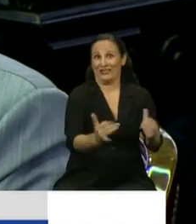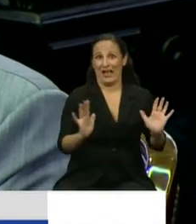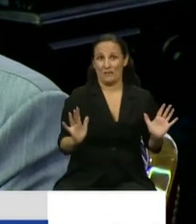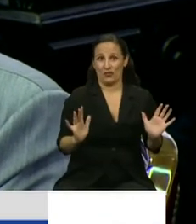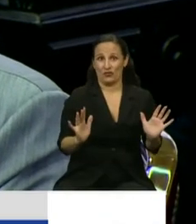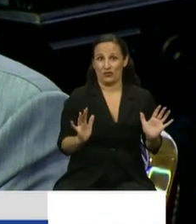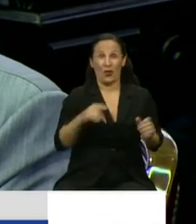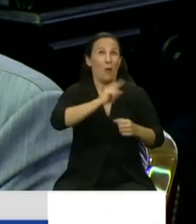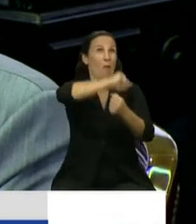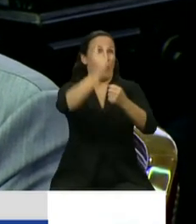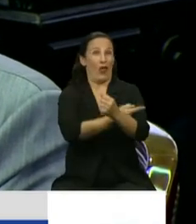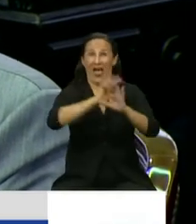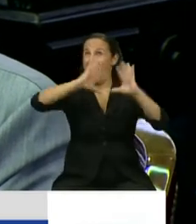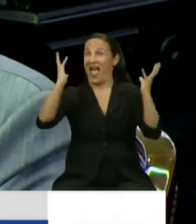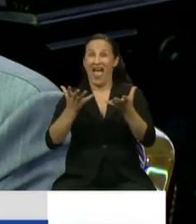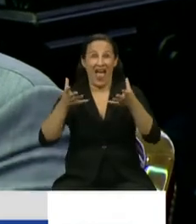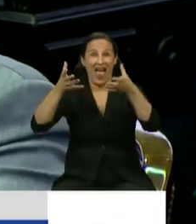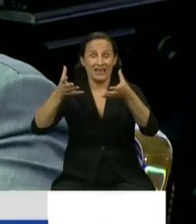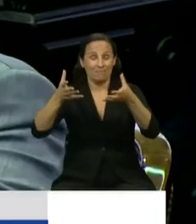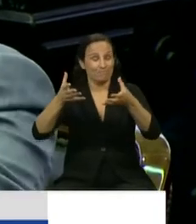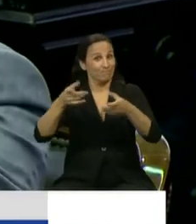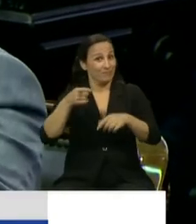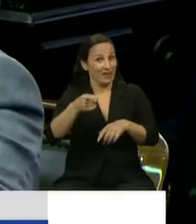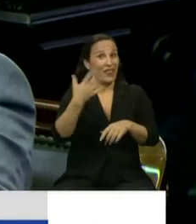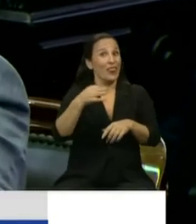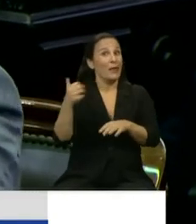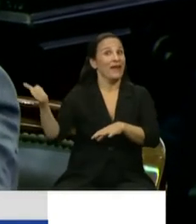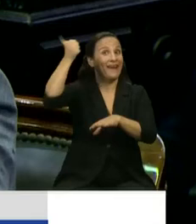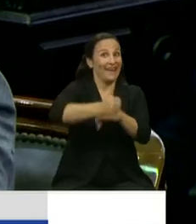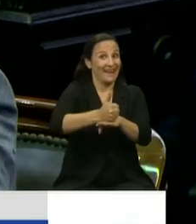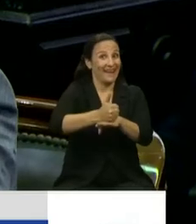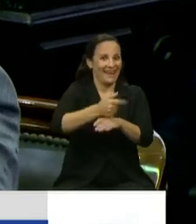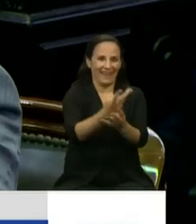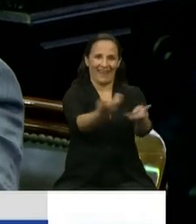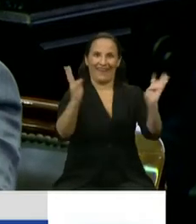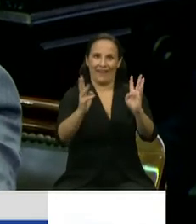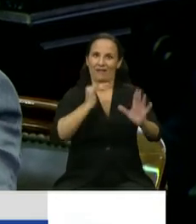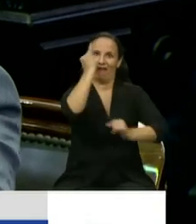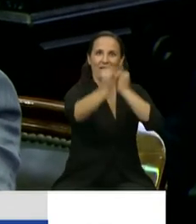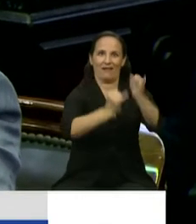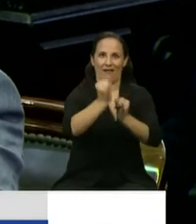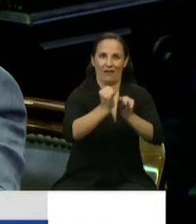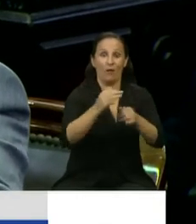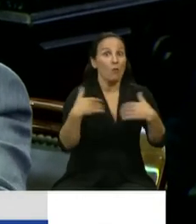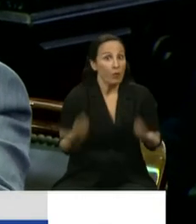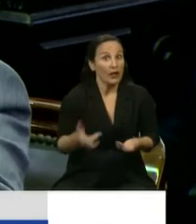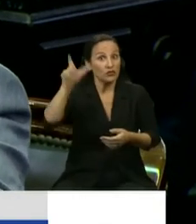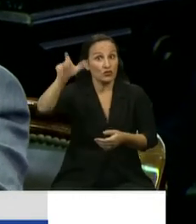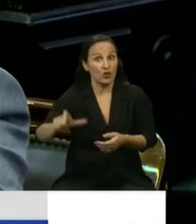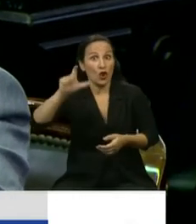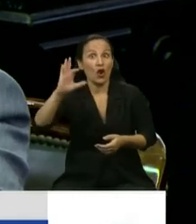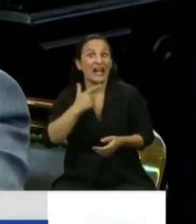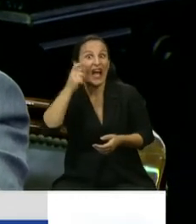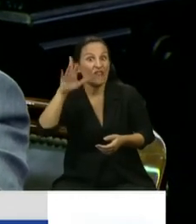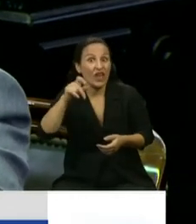los superpoderes es necesario que los venga a explicar en este recinto. Por eso, señor Cafiero, si está escuchando